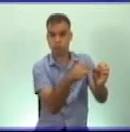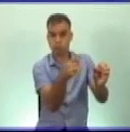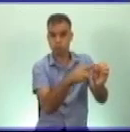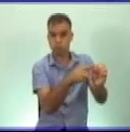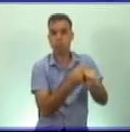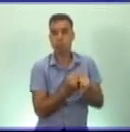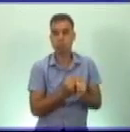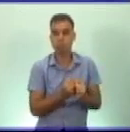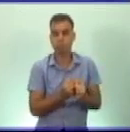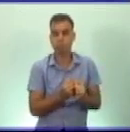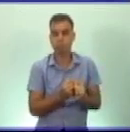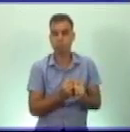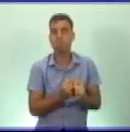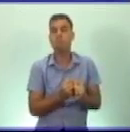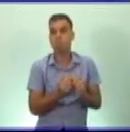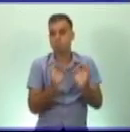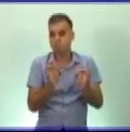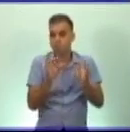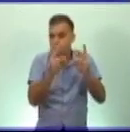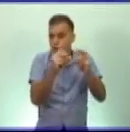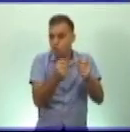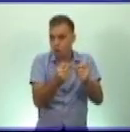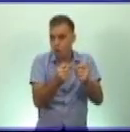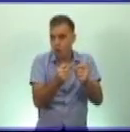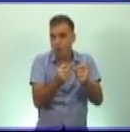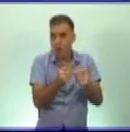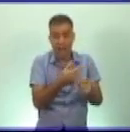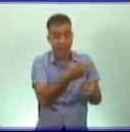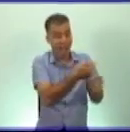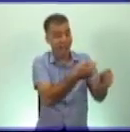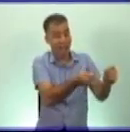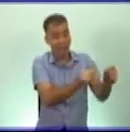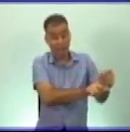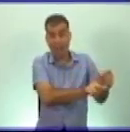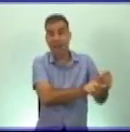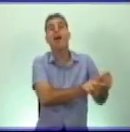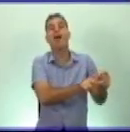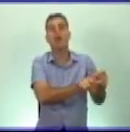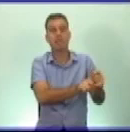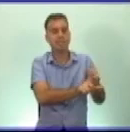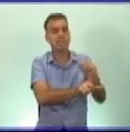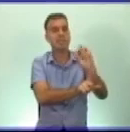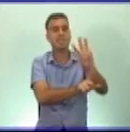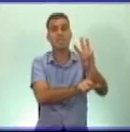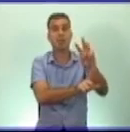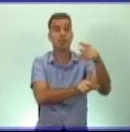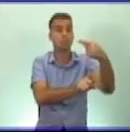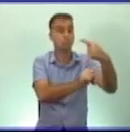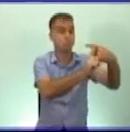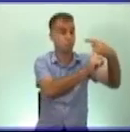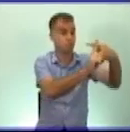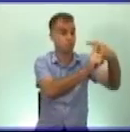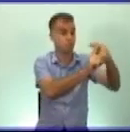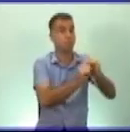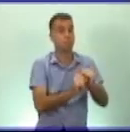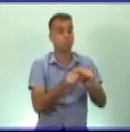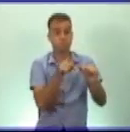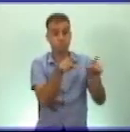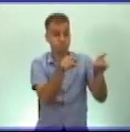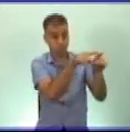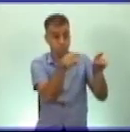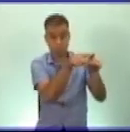2. Entonces, el número de oxidación del aluminio tiene que ser 3 positivo. ¿Por qué? Porque esta suma algebraica al final me tiene que